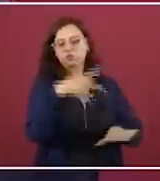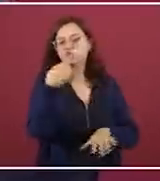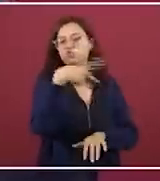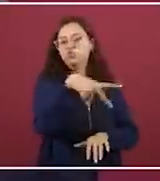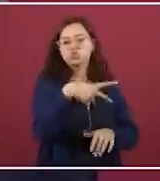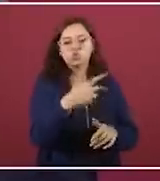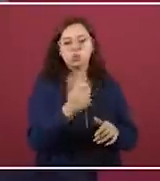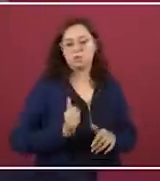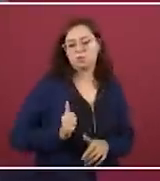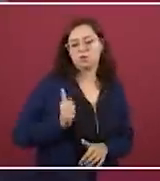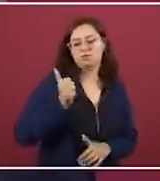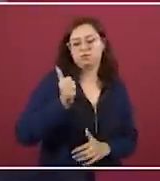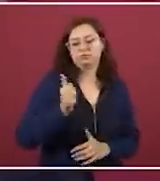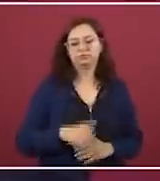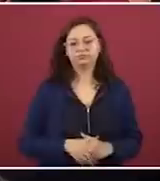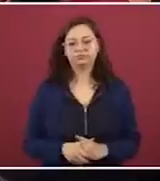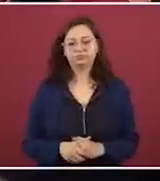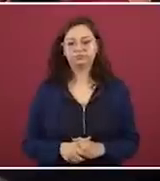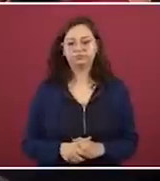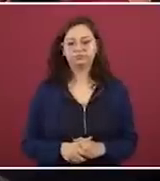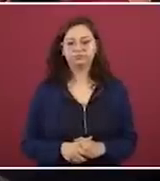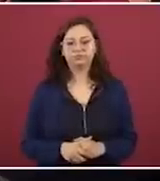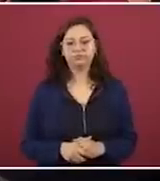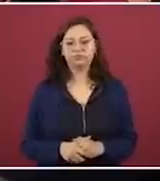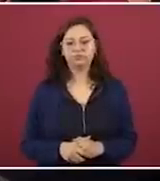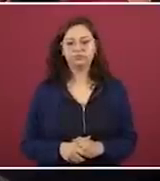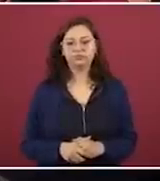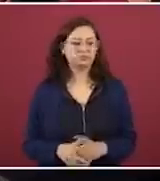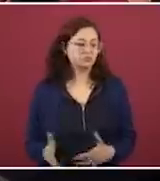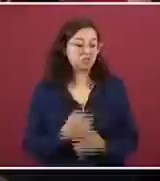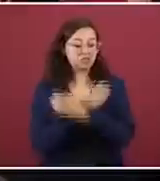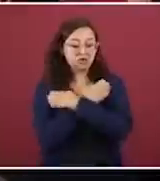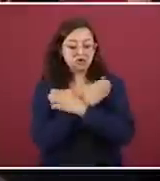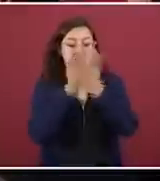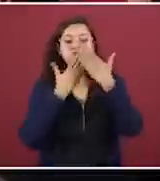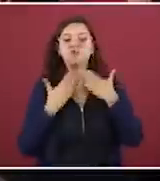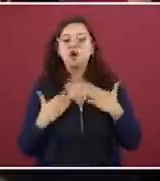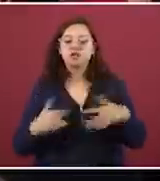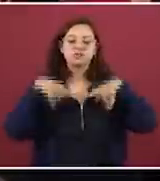sociales, aunque no se respete el manual de Carreño.